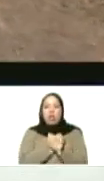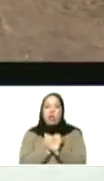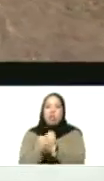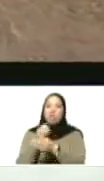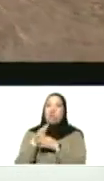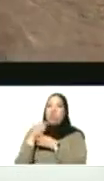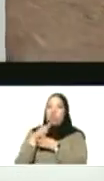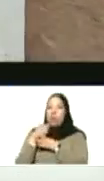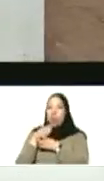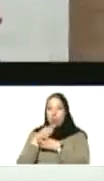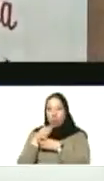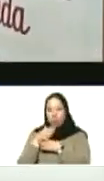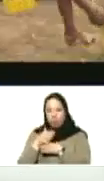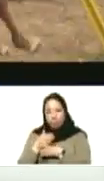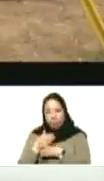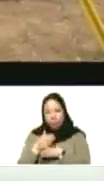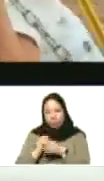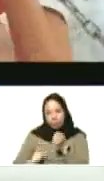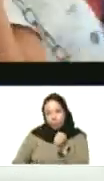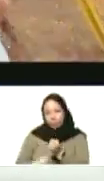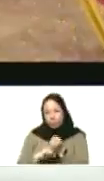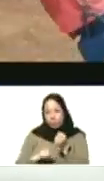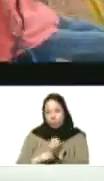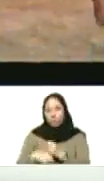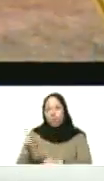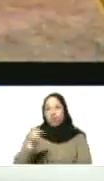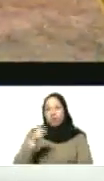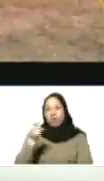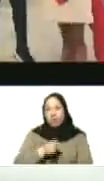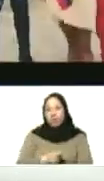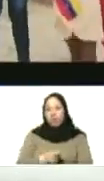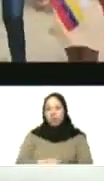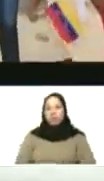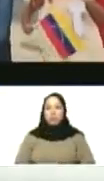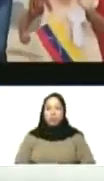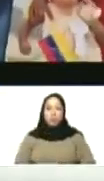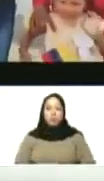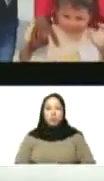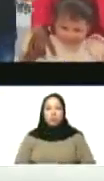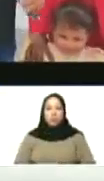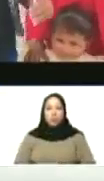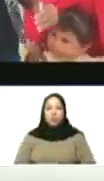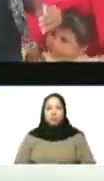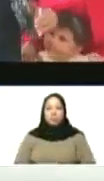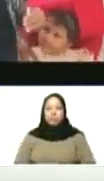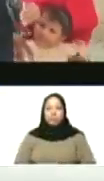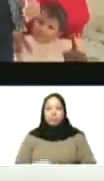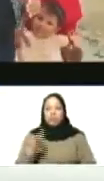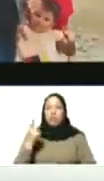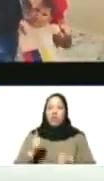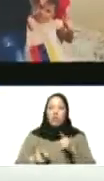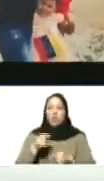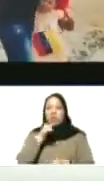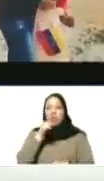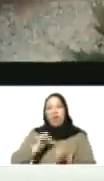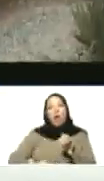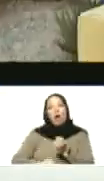compartido, del apoyo al que necesita, al desvalido, al que pierde su casa, todo el